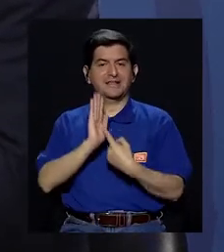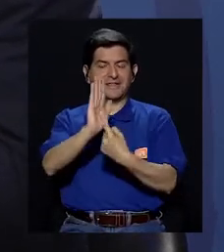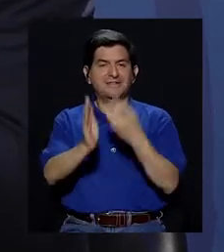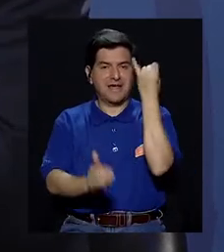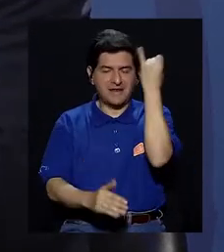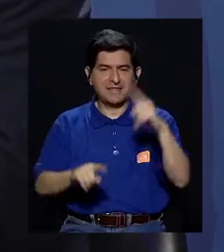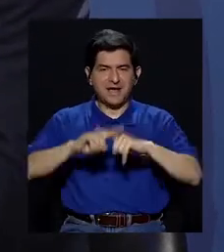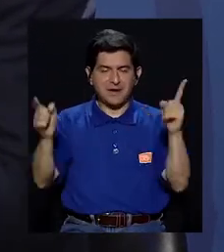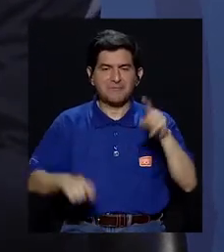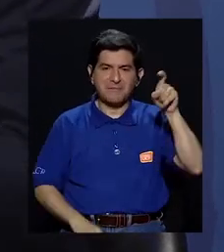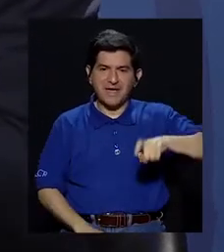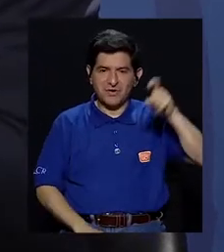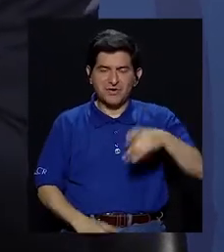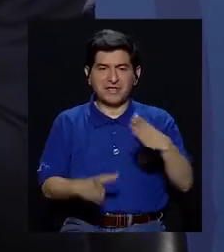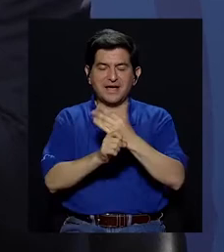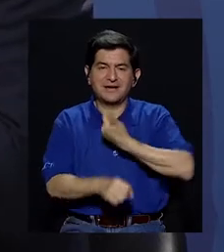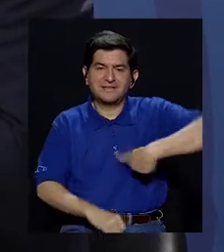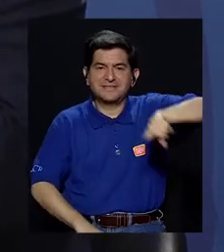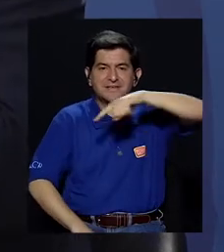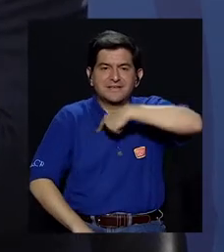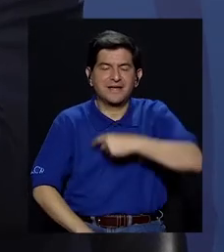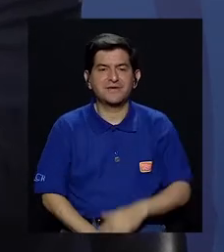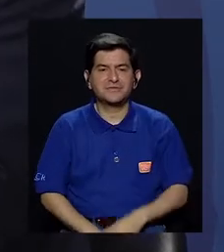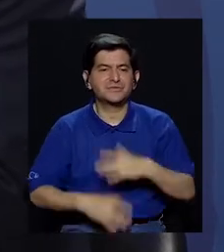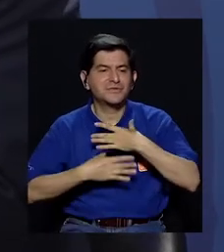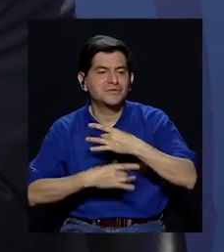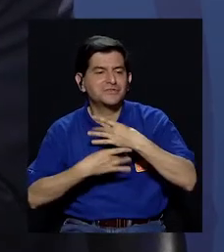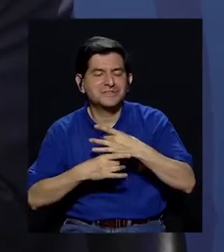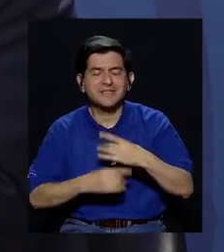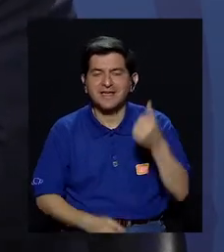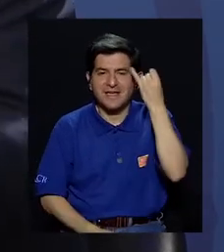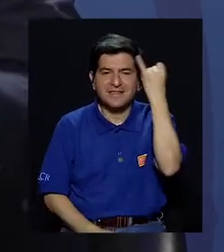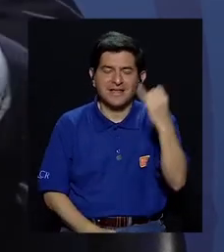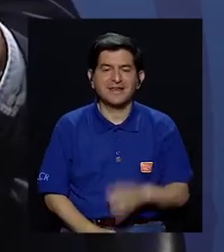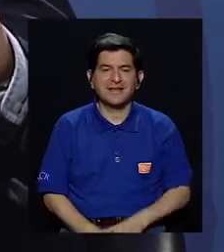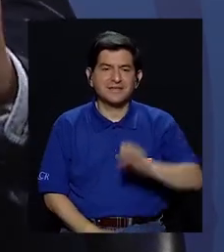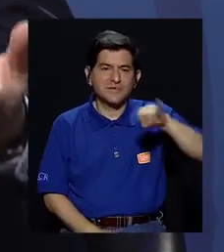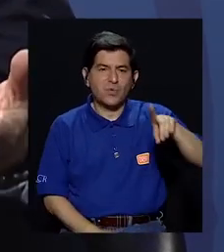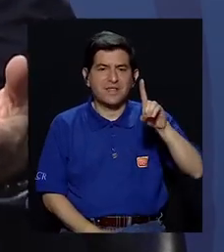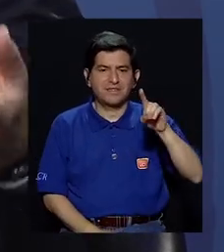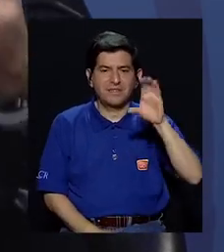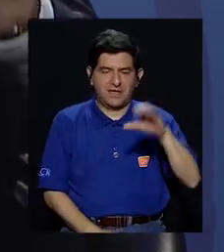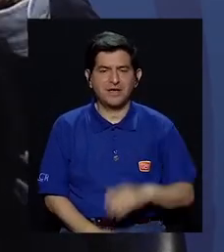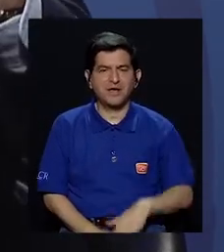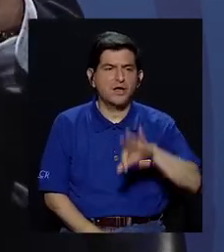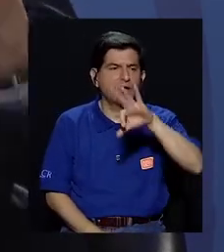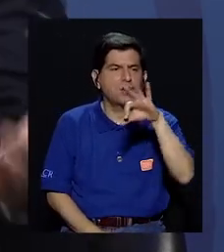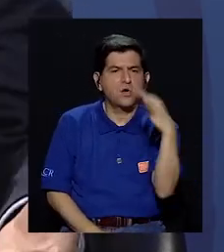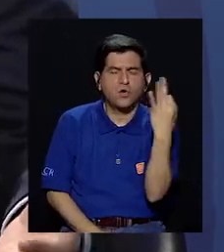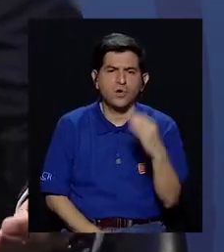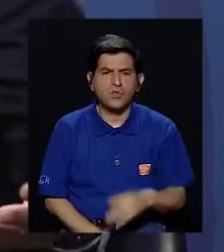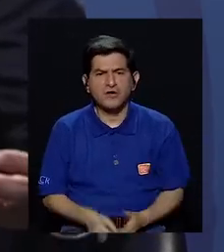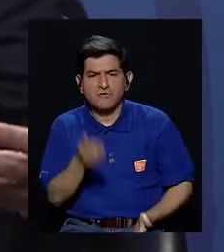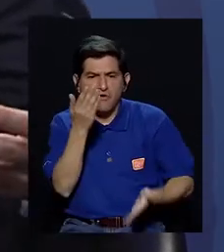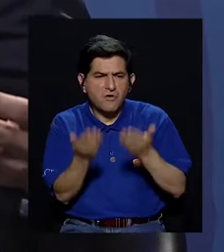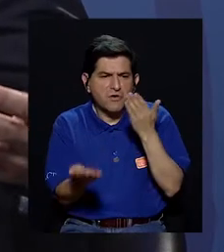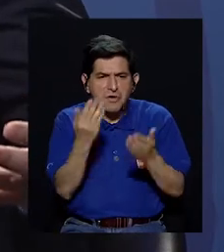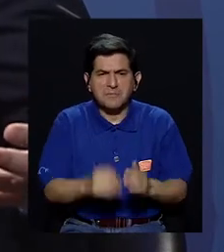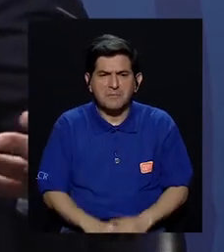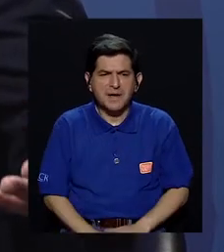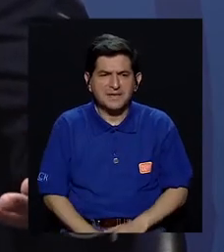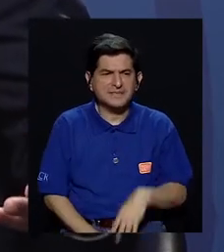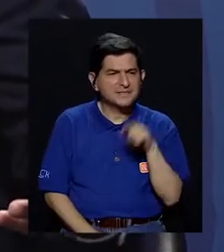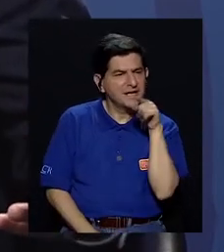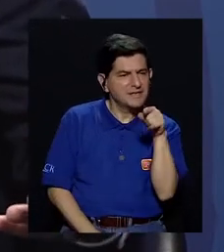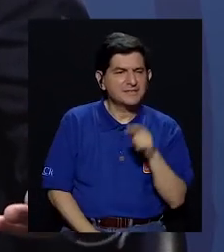idea pero tienen que pagarla tienen que hacer que nosotros nos enamoramos de esa idea y juan digo alguna manera de una forma muy burda y tal vez a esta